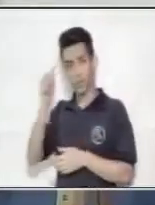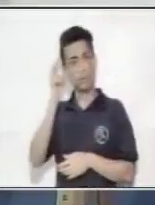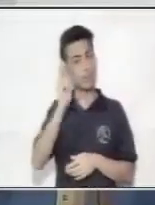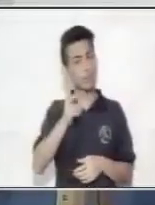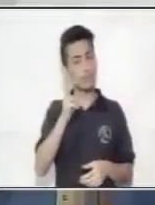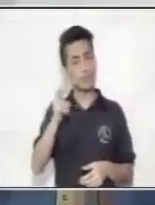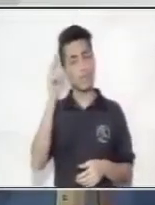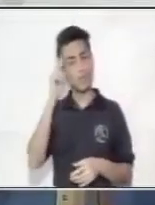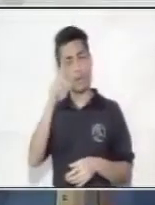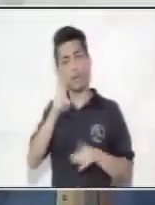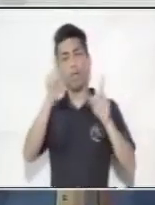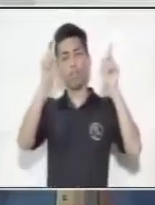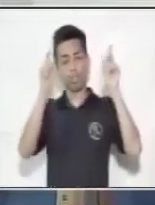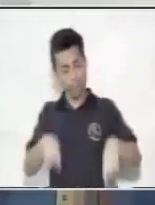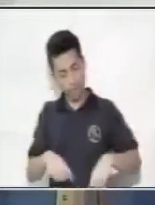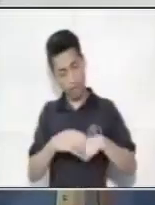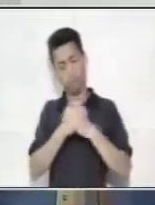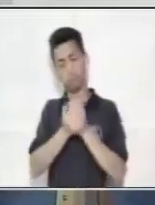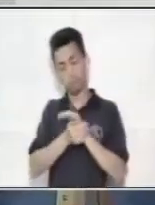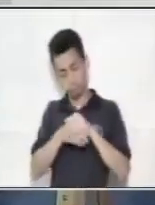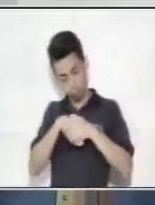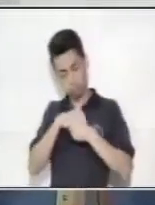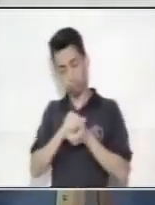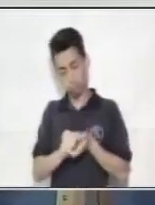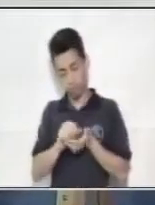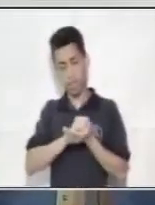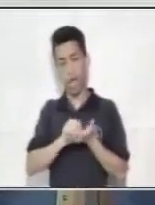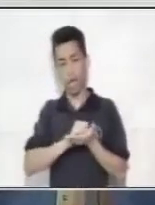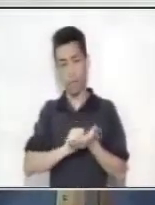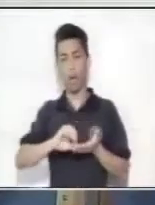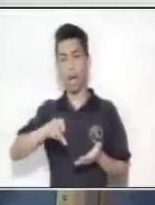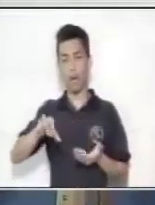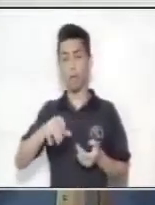laven constantemente sus manos con agua y con jabón y si no